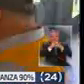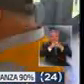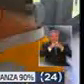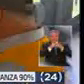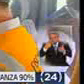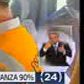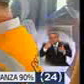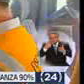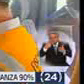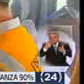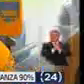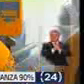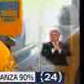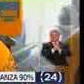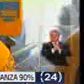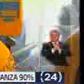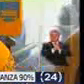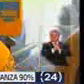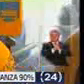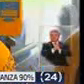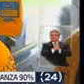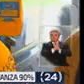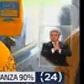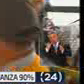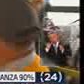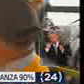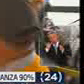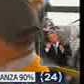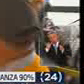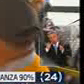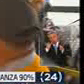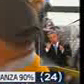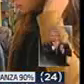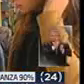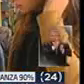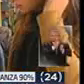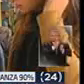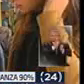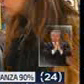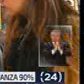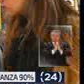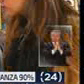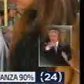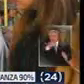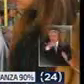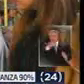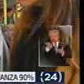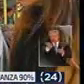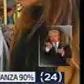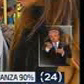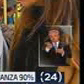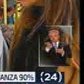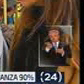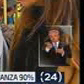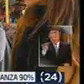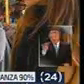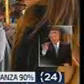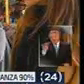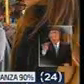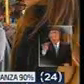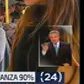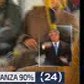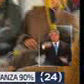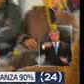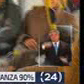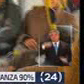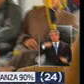Vamos a revisar tarjetas VIP, por favor. Todo con la tarjeta de la mano para hacer este mosquito, por favor. El servicio de mano. Y también